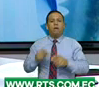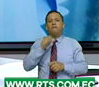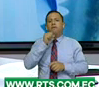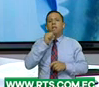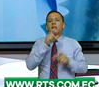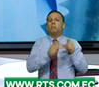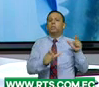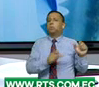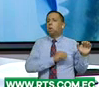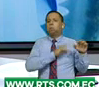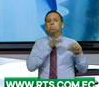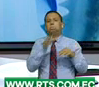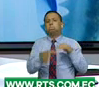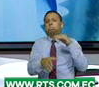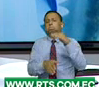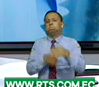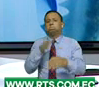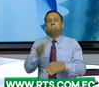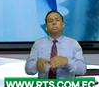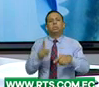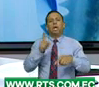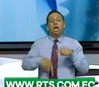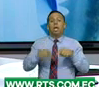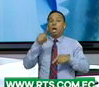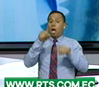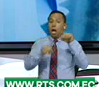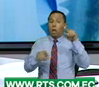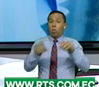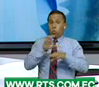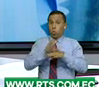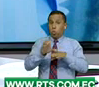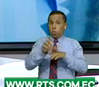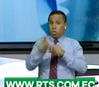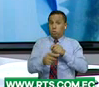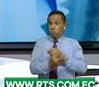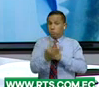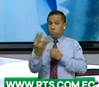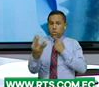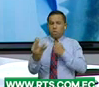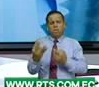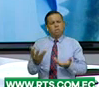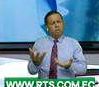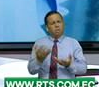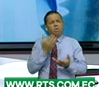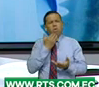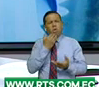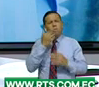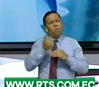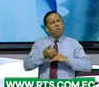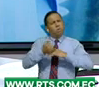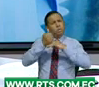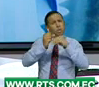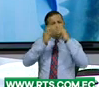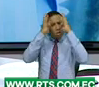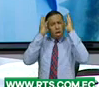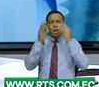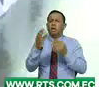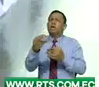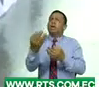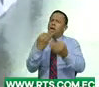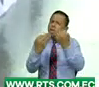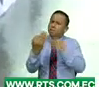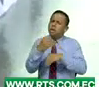concejales de minorías piden que el alcalde rinda cuentas sobre la posible injerencia de su hijo en la administración municipal